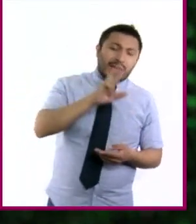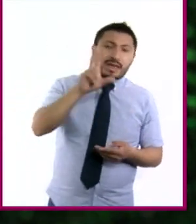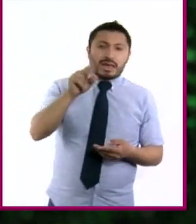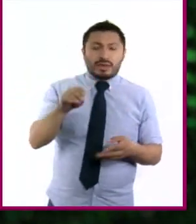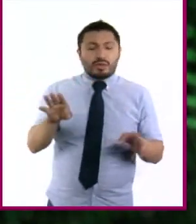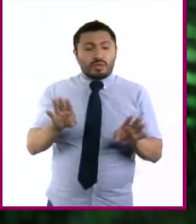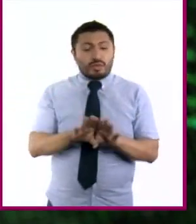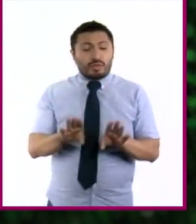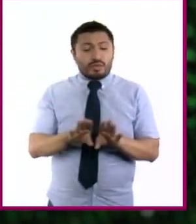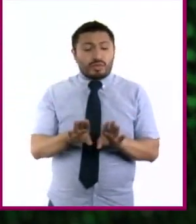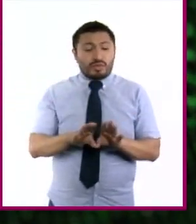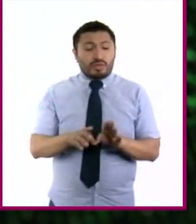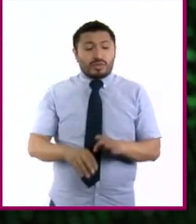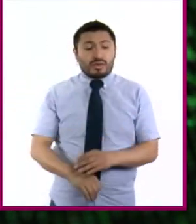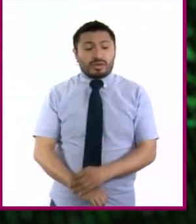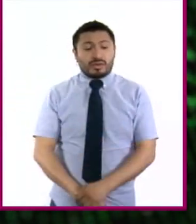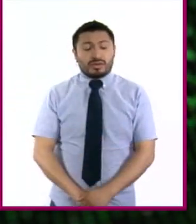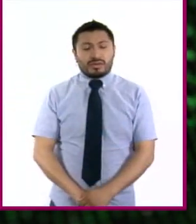adquirido.